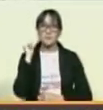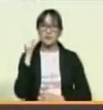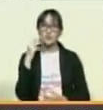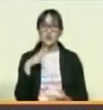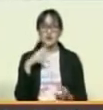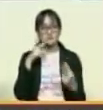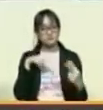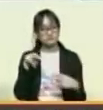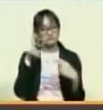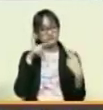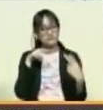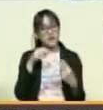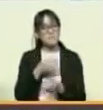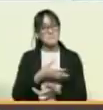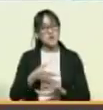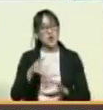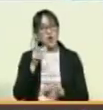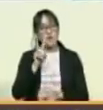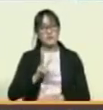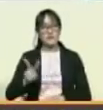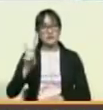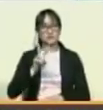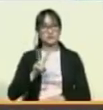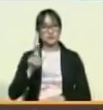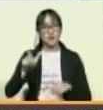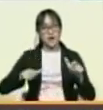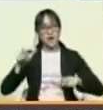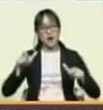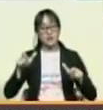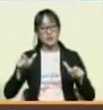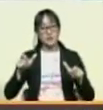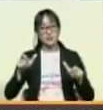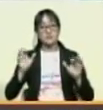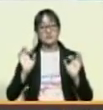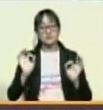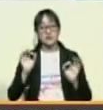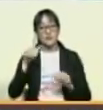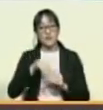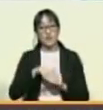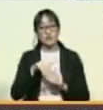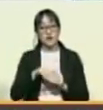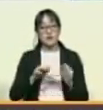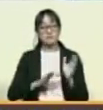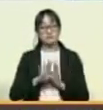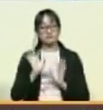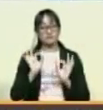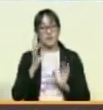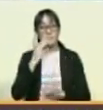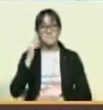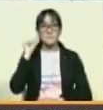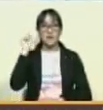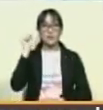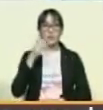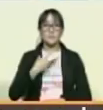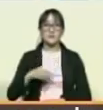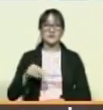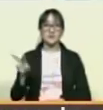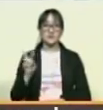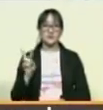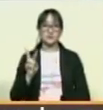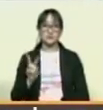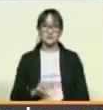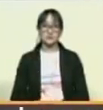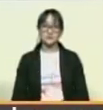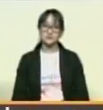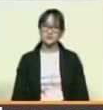la cara a millones de venezolanos para convocarlos a votar por la paz, por la prosperidad, por el futuro, a votar por Nicolás Maduro como presidente de la República. Bueno,